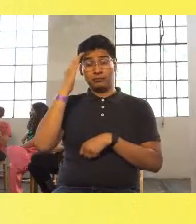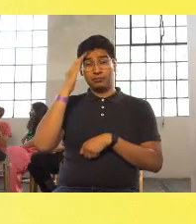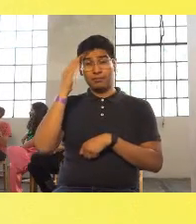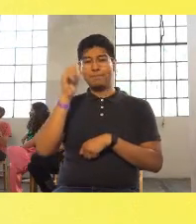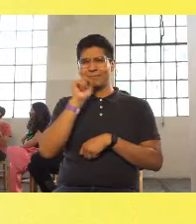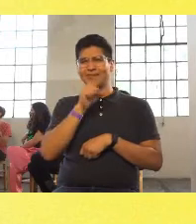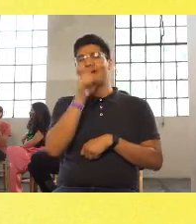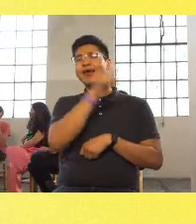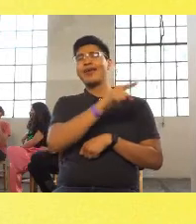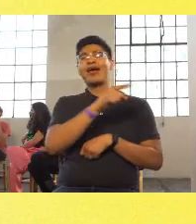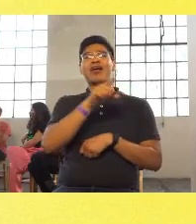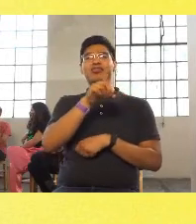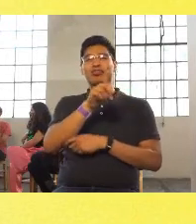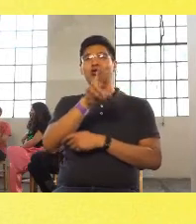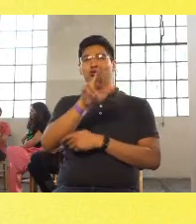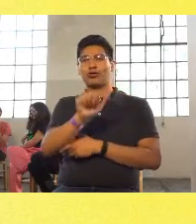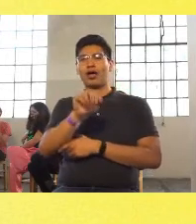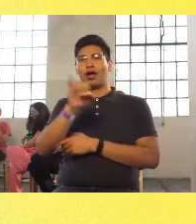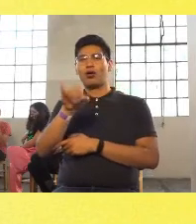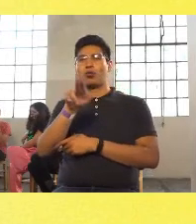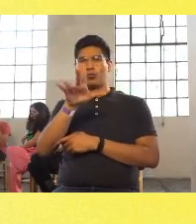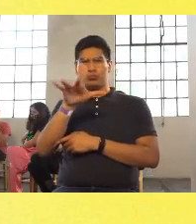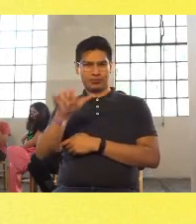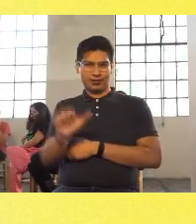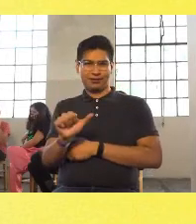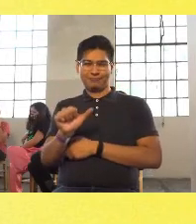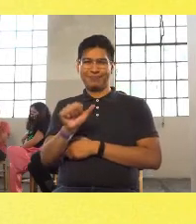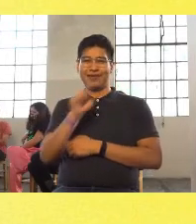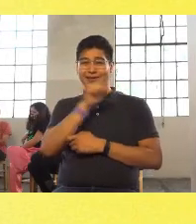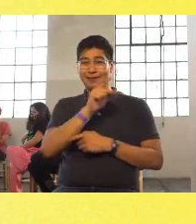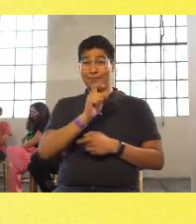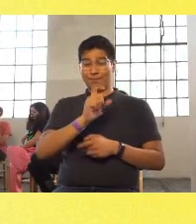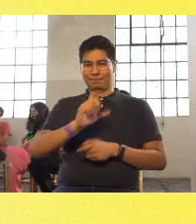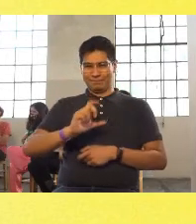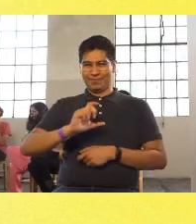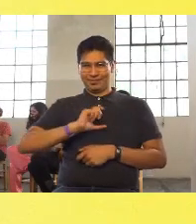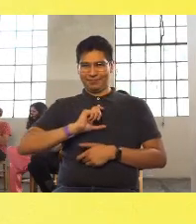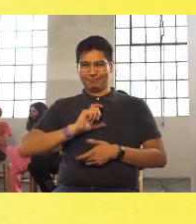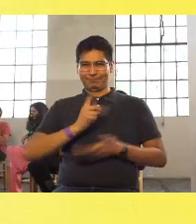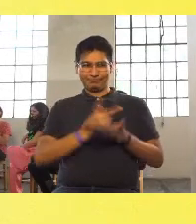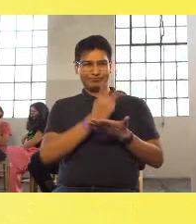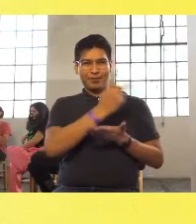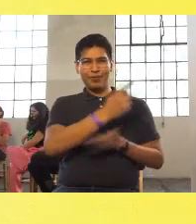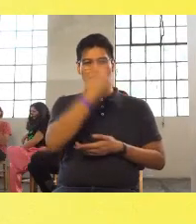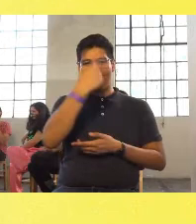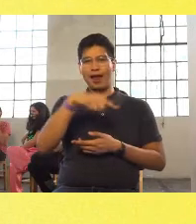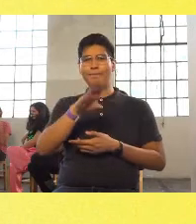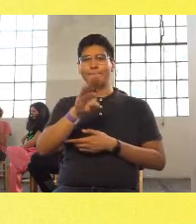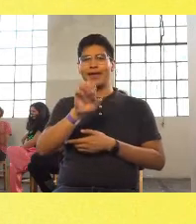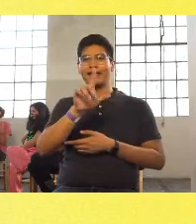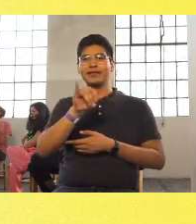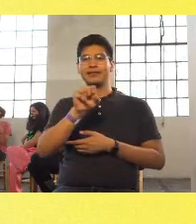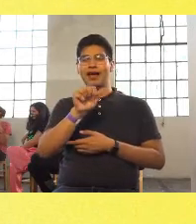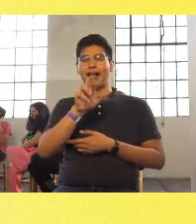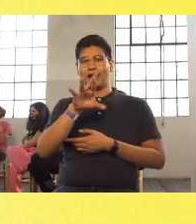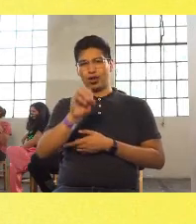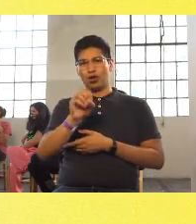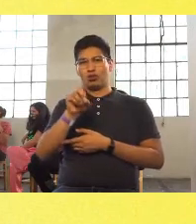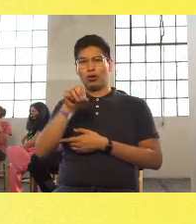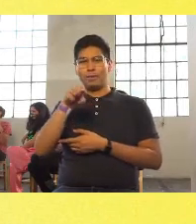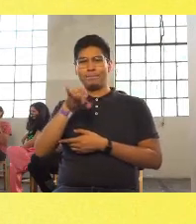la doctora Julia Carabias, que acababa de ser la medalla Belisario Domínguez, o sea, se la había entregado el mismo Senado, y pues entonces llegó la